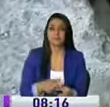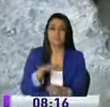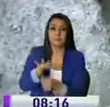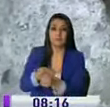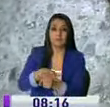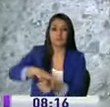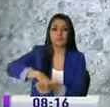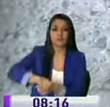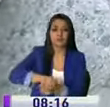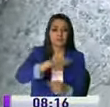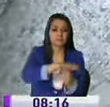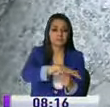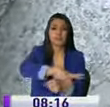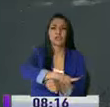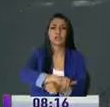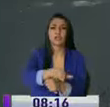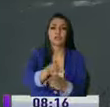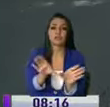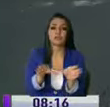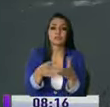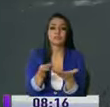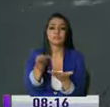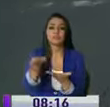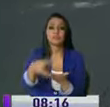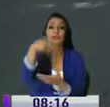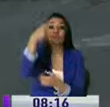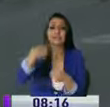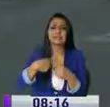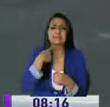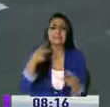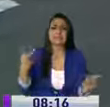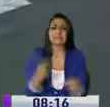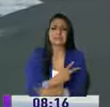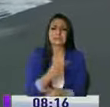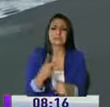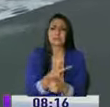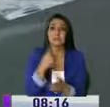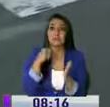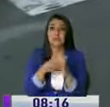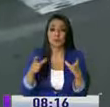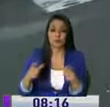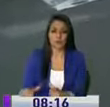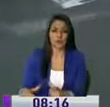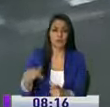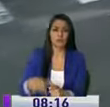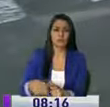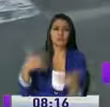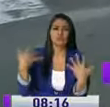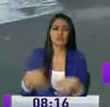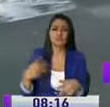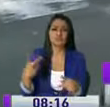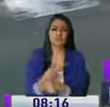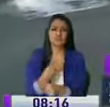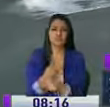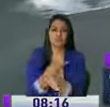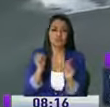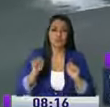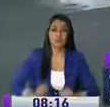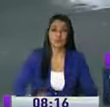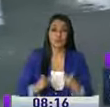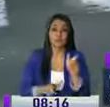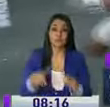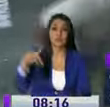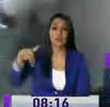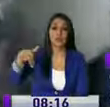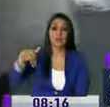riesgo a los moradores del sector del Comité del Pueblo al norte de Quito. Este gran hueco representa un peligro para los moradores, quienes evitan